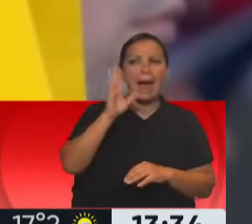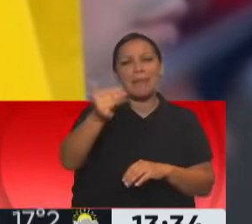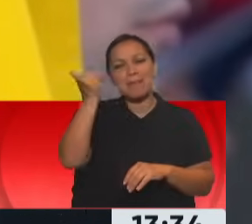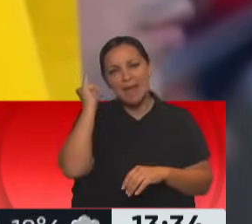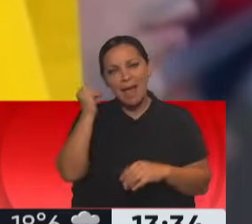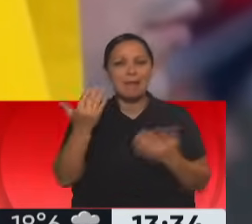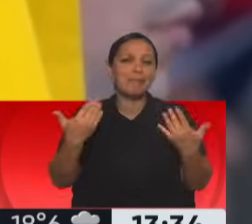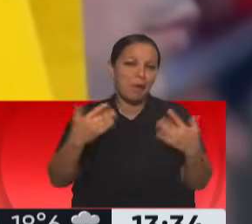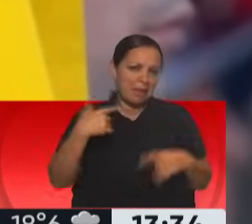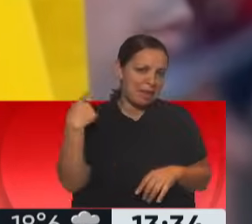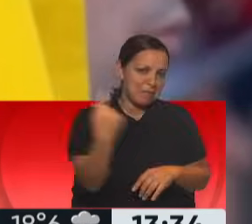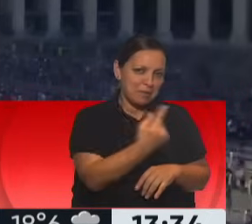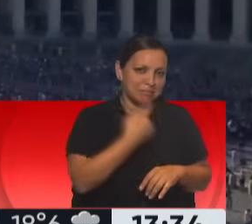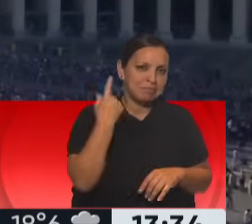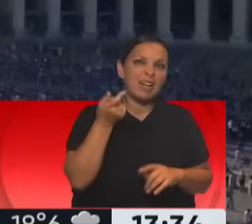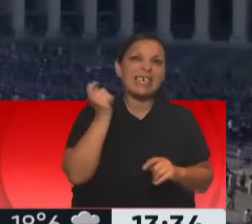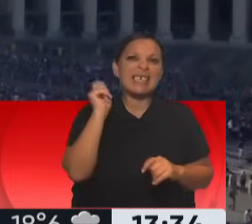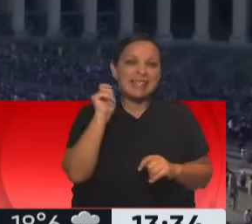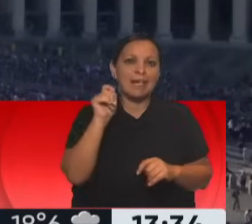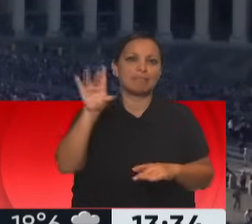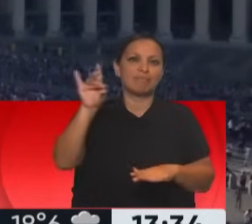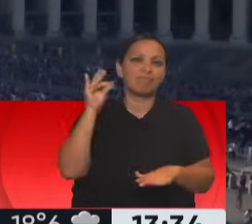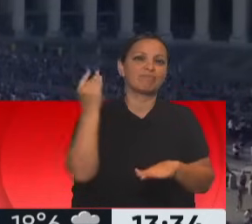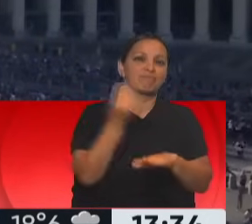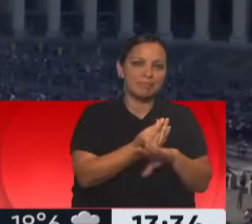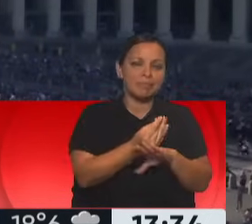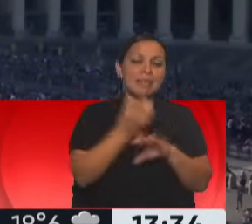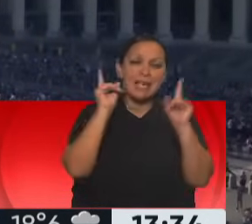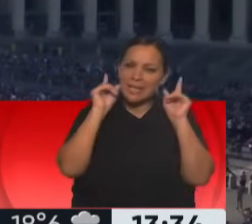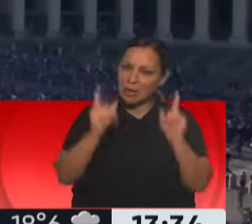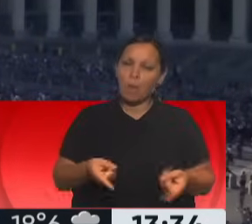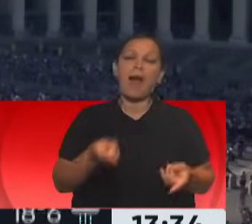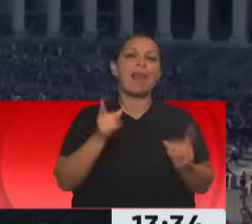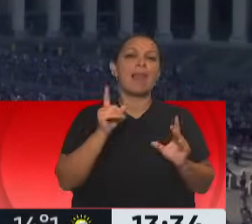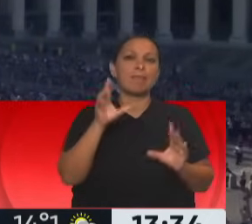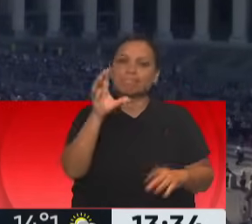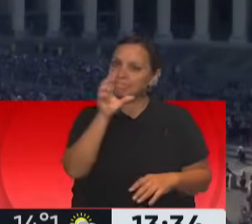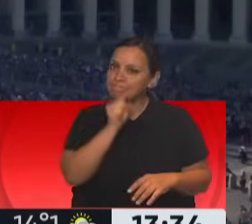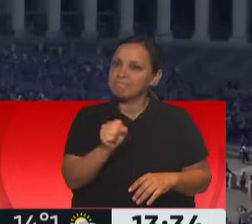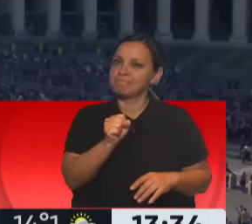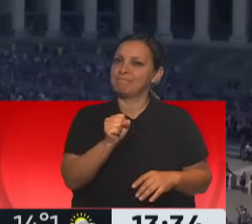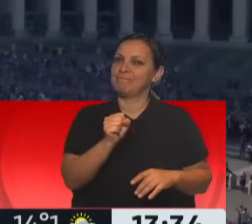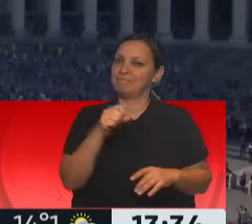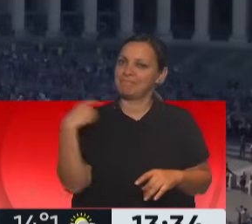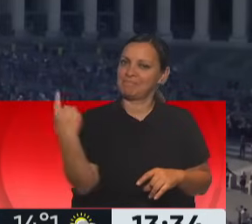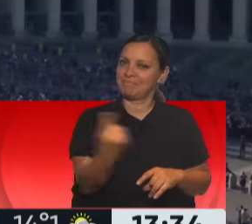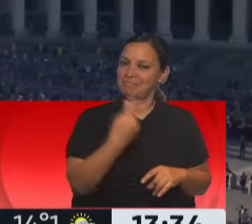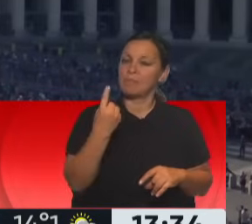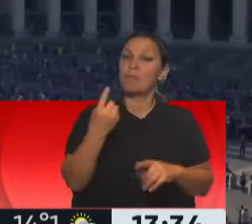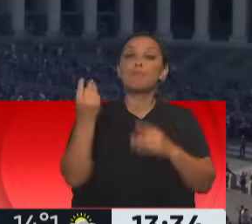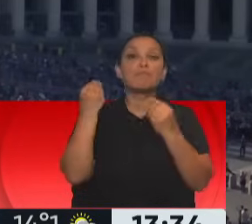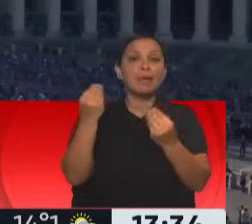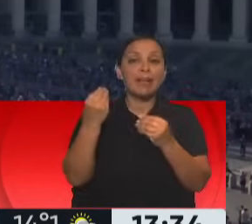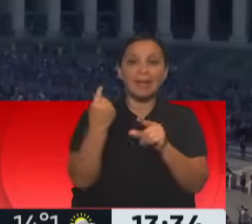adivinar quiénes podrían ser los nuevos papas, el misterio ha sabido mantenerse intacto porque cada uno de los